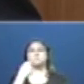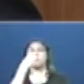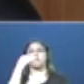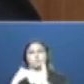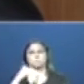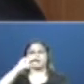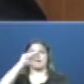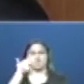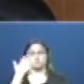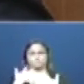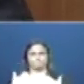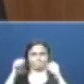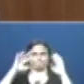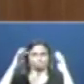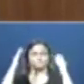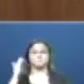y también